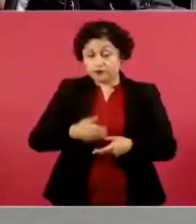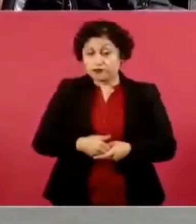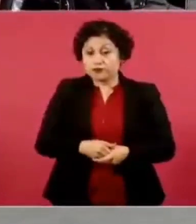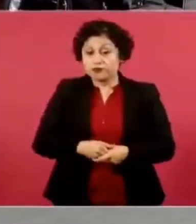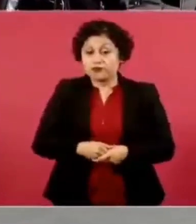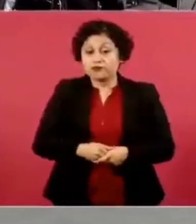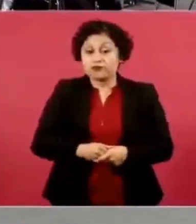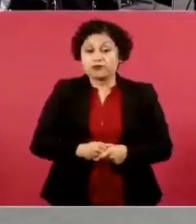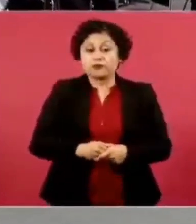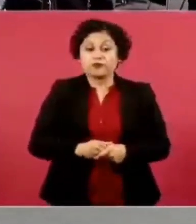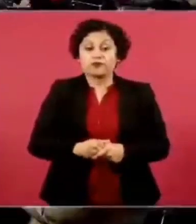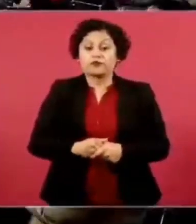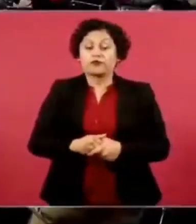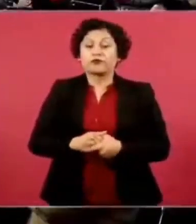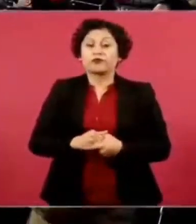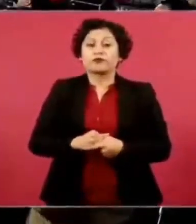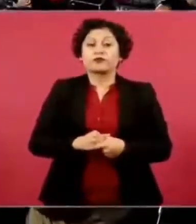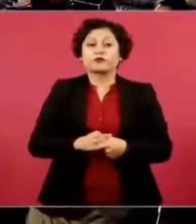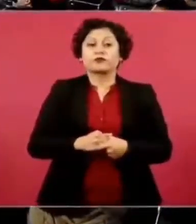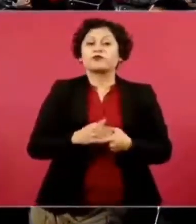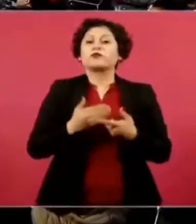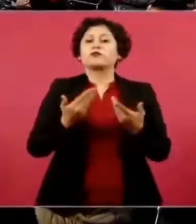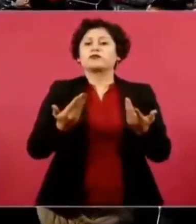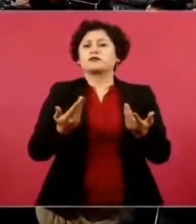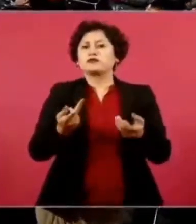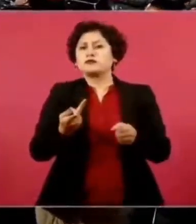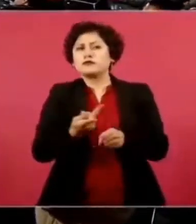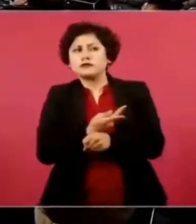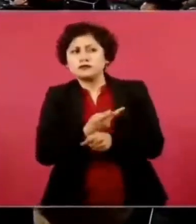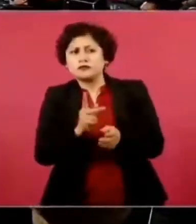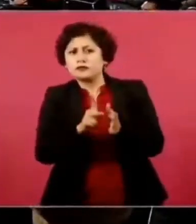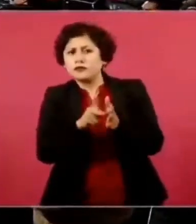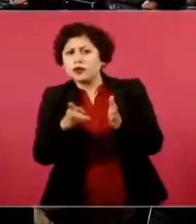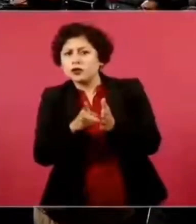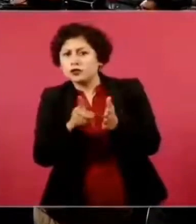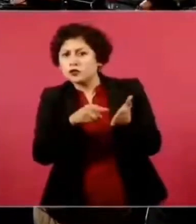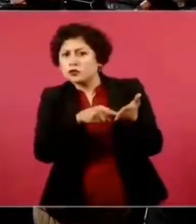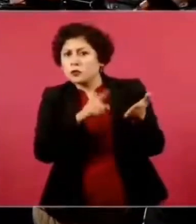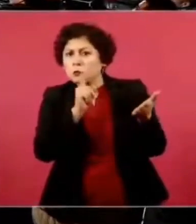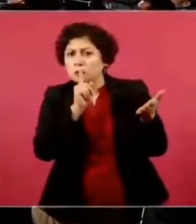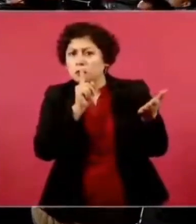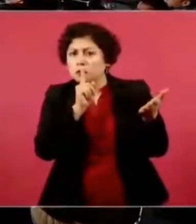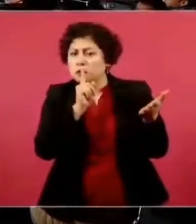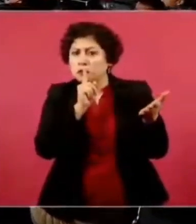¿Verdad? ¿Y luego no sacó nada de Reforma? ¿Mande? ¿En el Reforma no sacó nada?